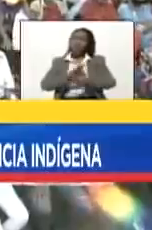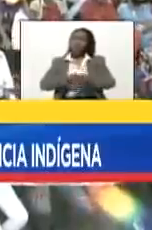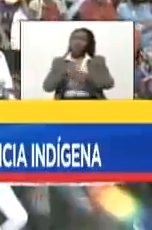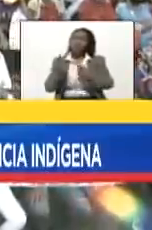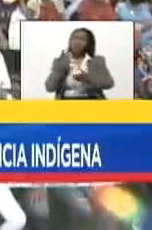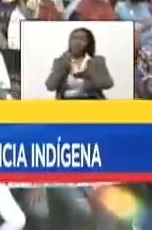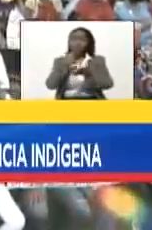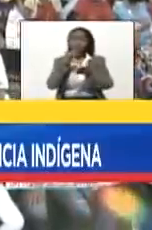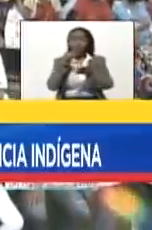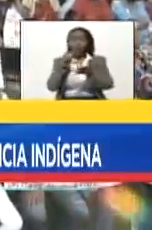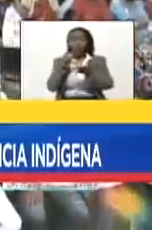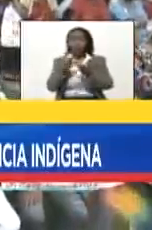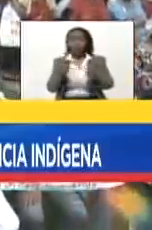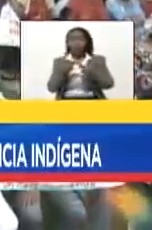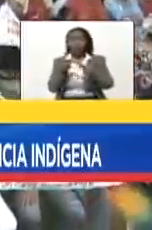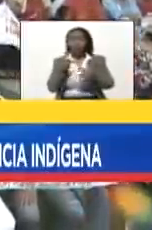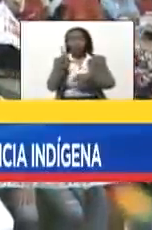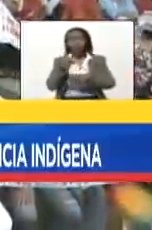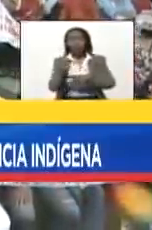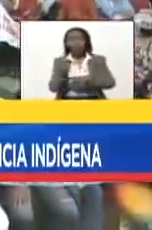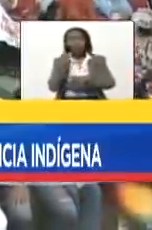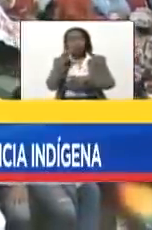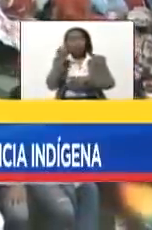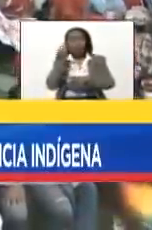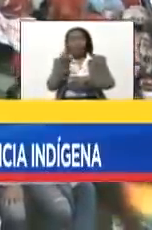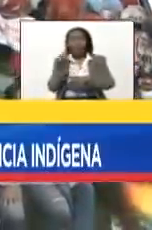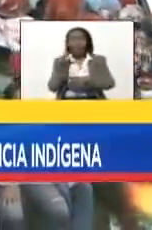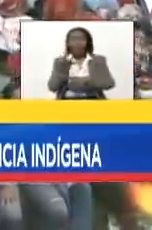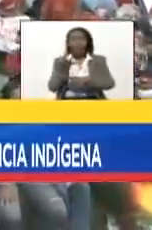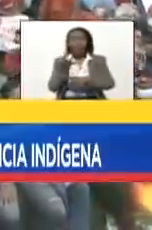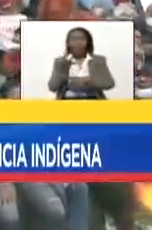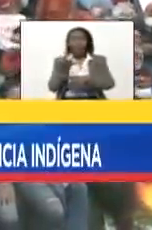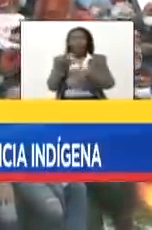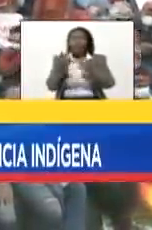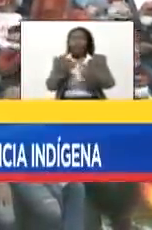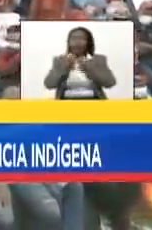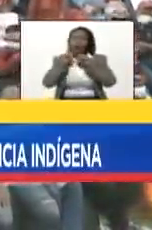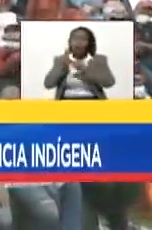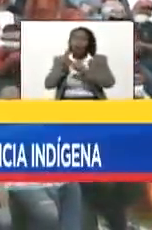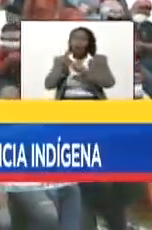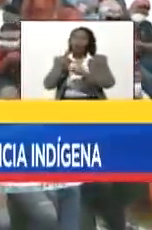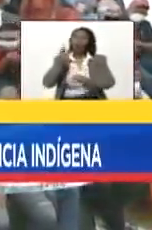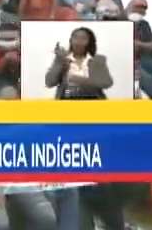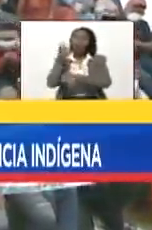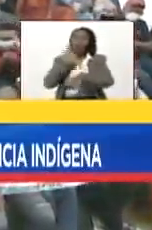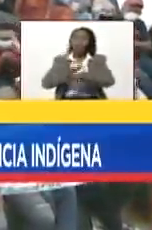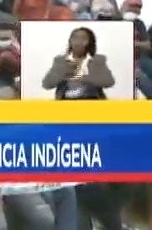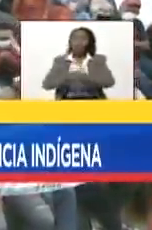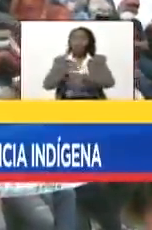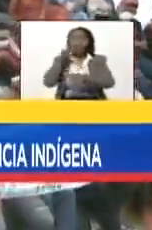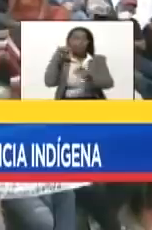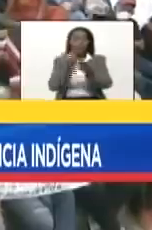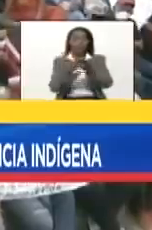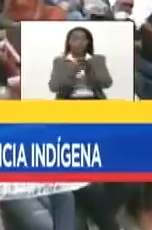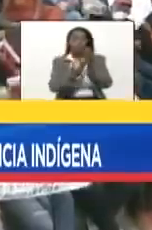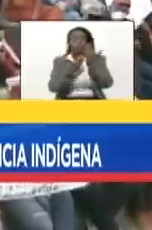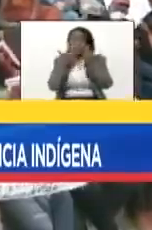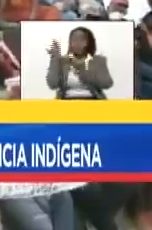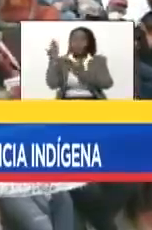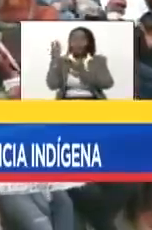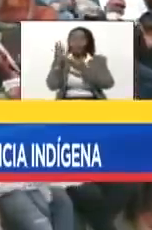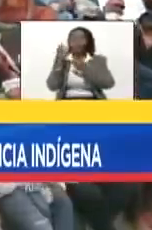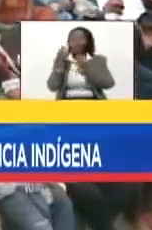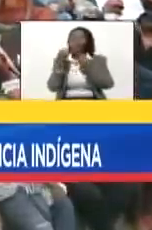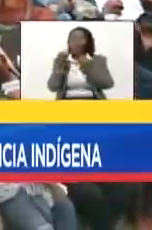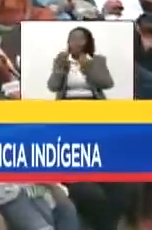es válida, sino que es una verdad que así sucedió y que fueron testigos